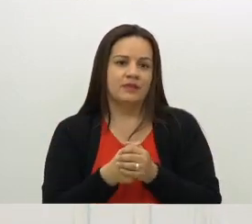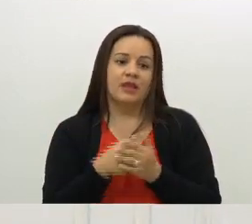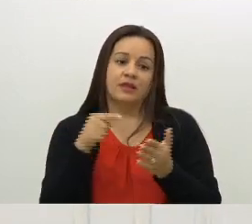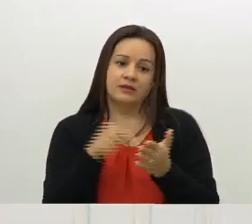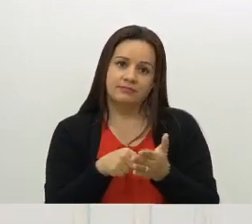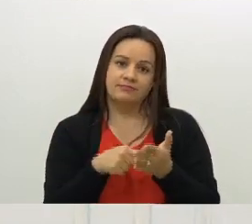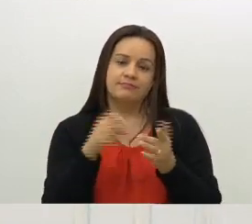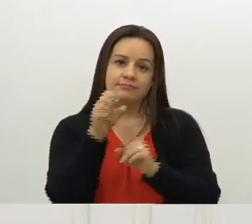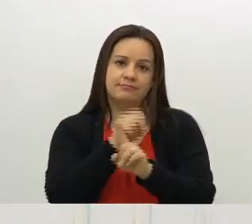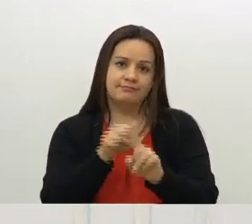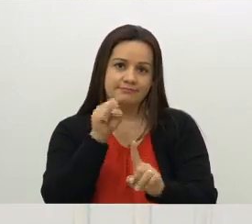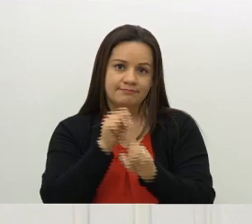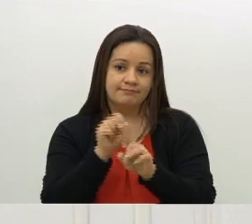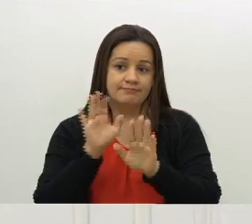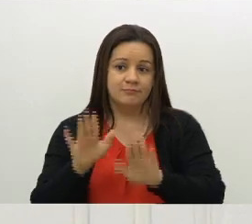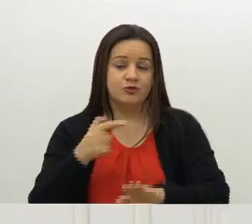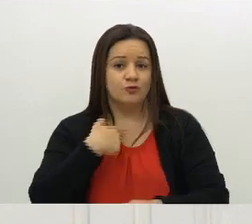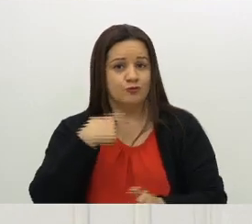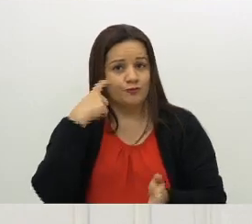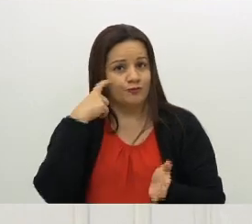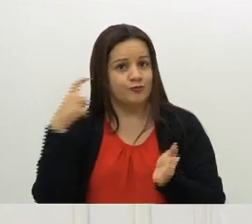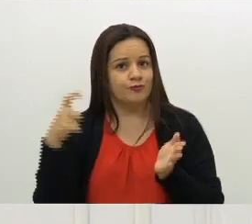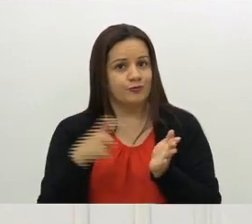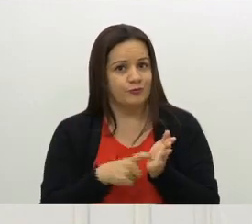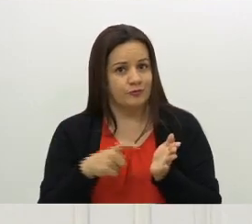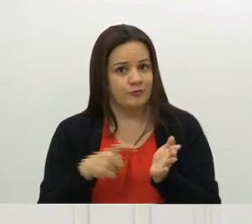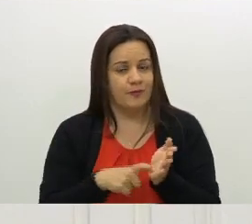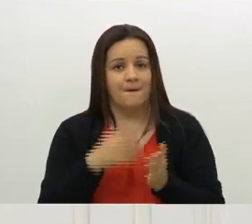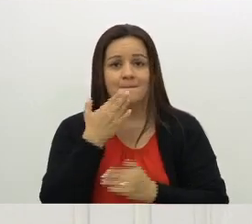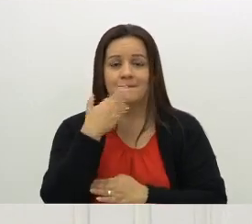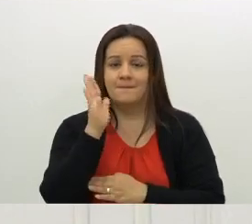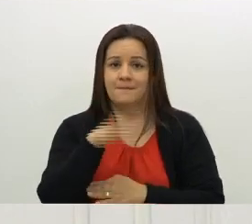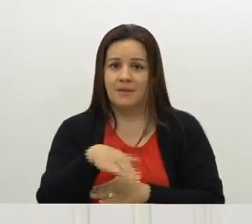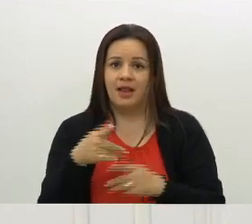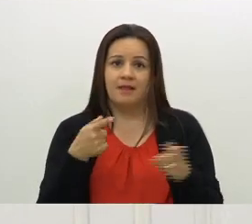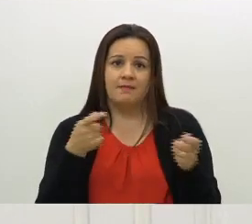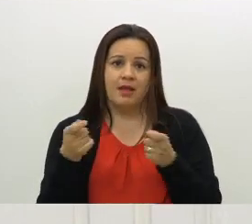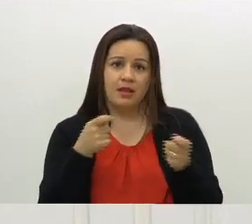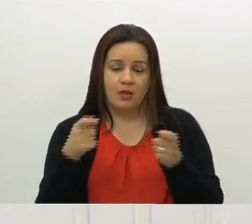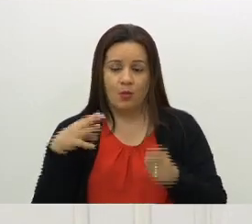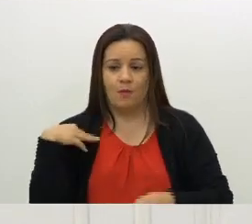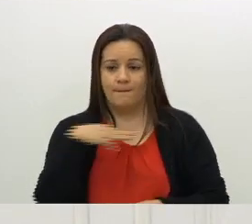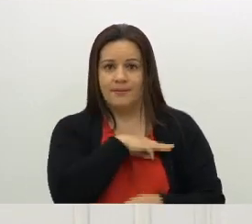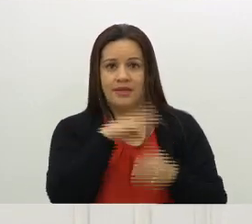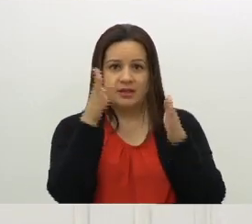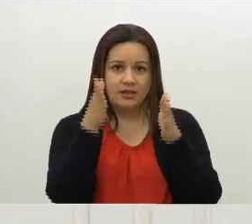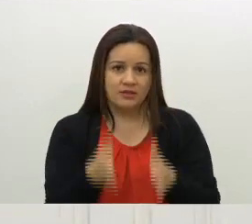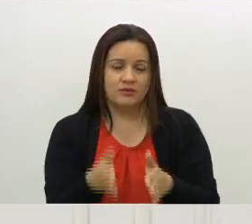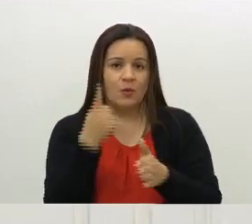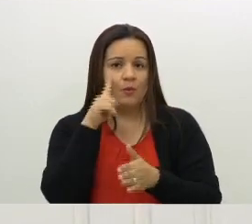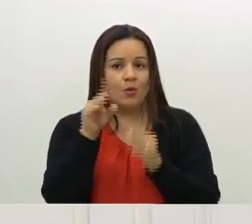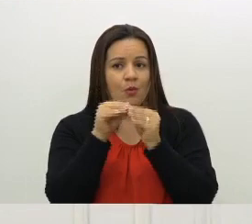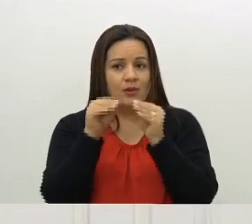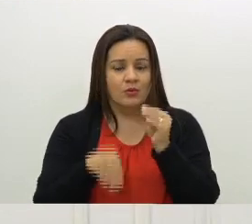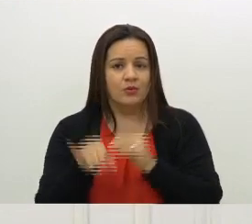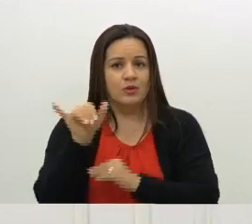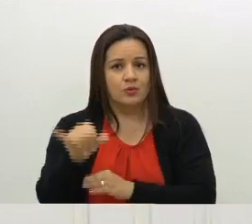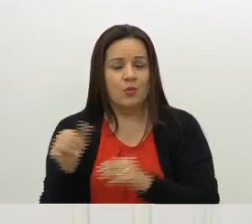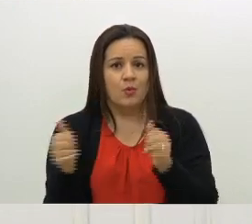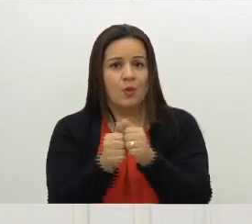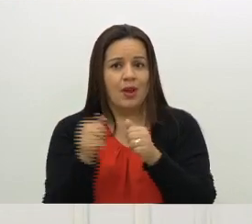asunto. Reconozco que ha habido un manejo del ministro, por lo menos estuvo allá con la